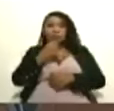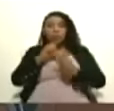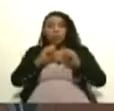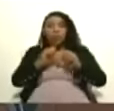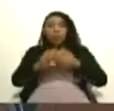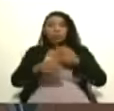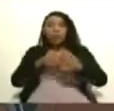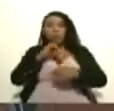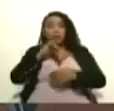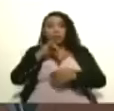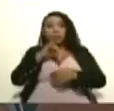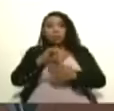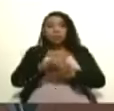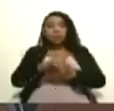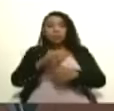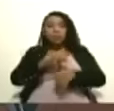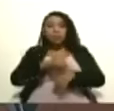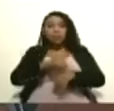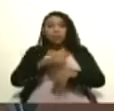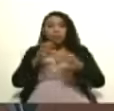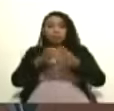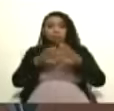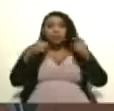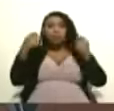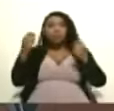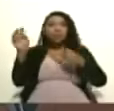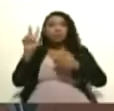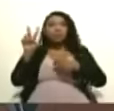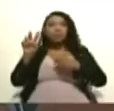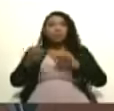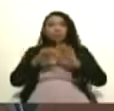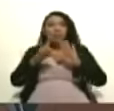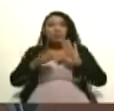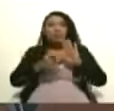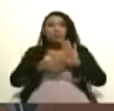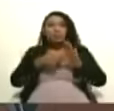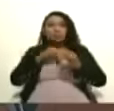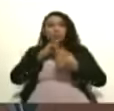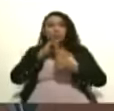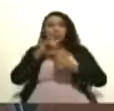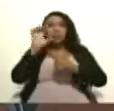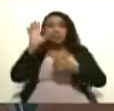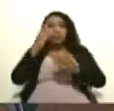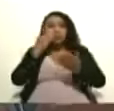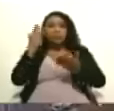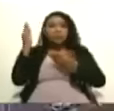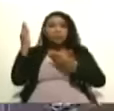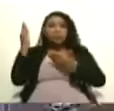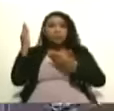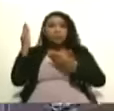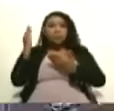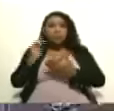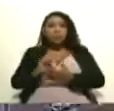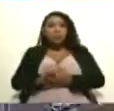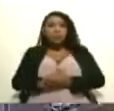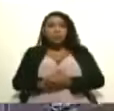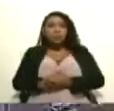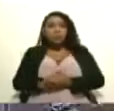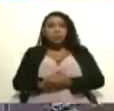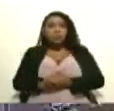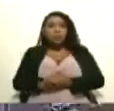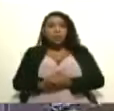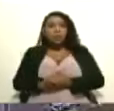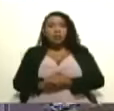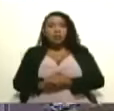información por eso a esta hora El Comando de campaña Venezuela toda ofrece importante información al país escuchemos Muy buenas